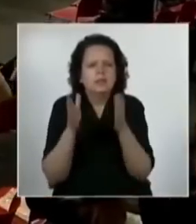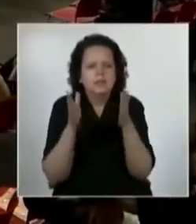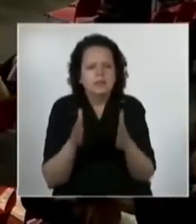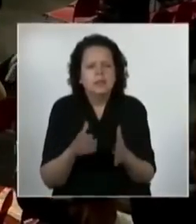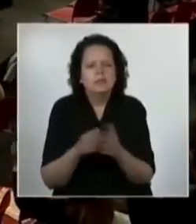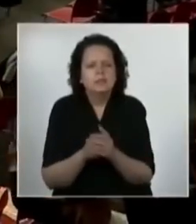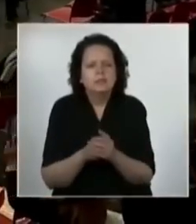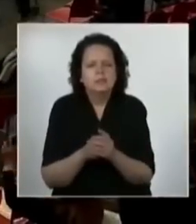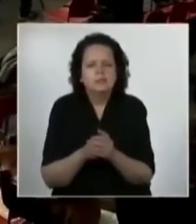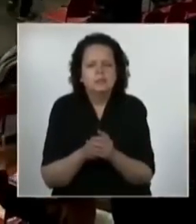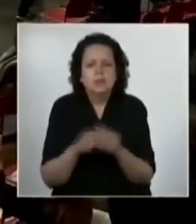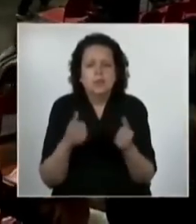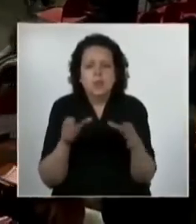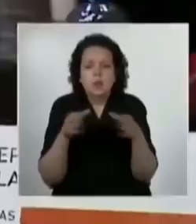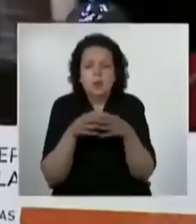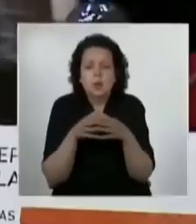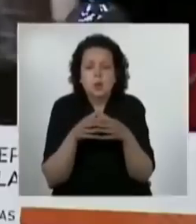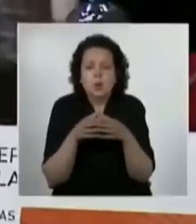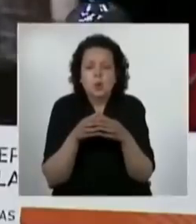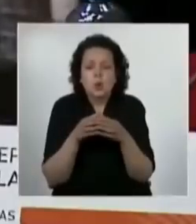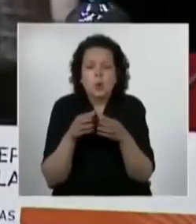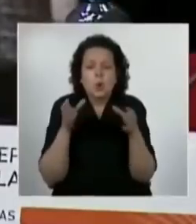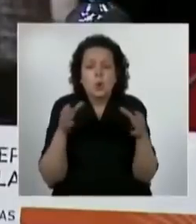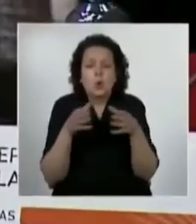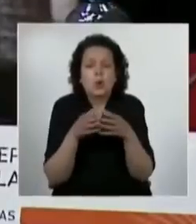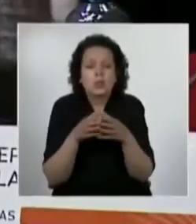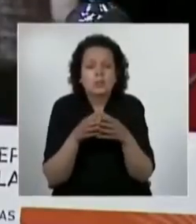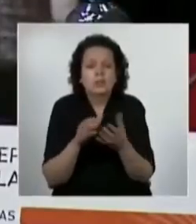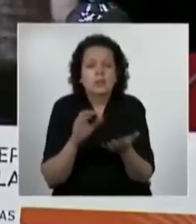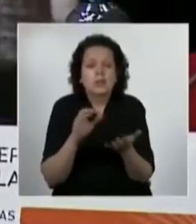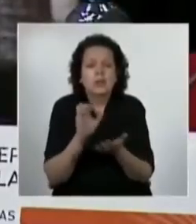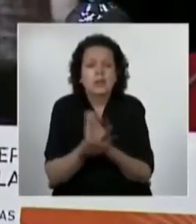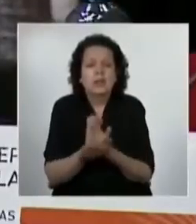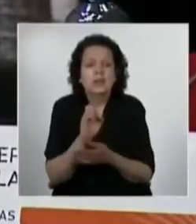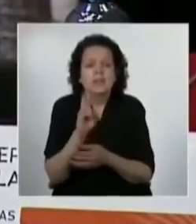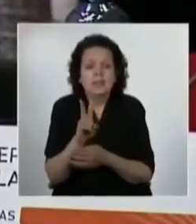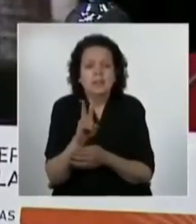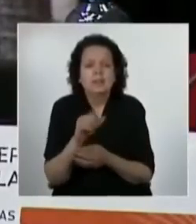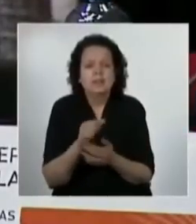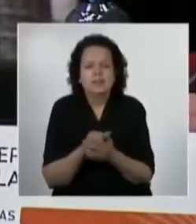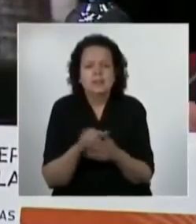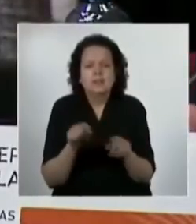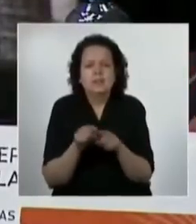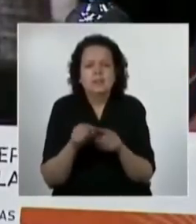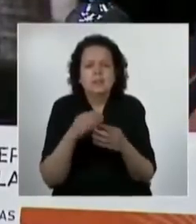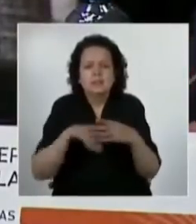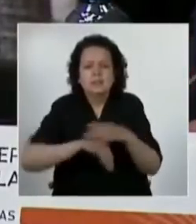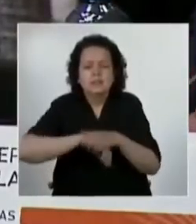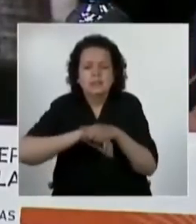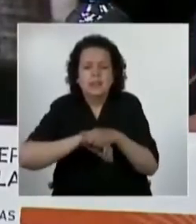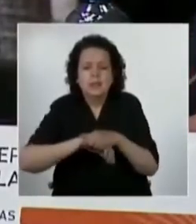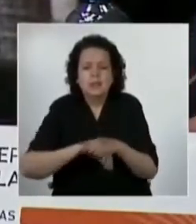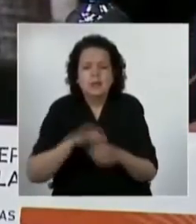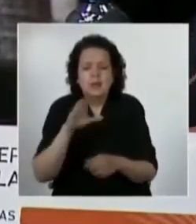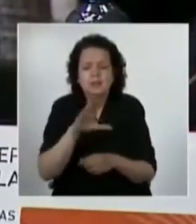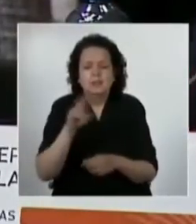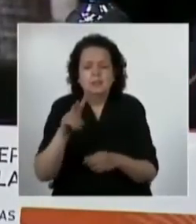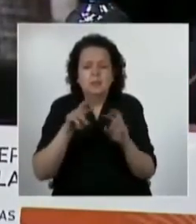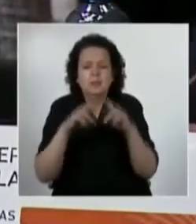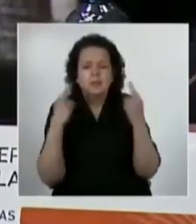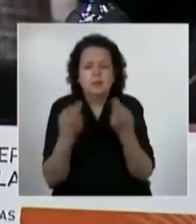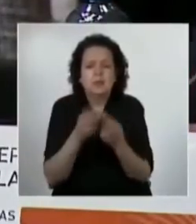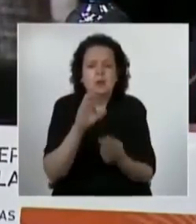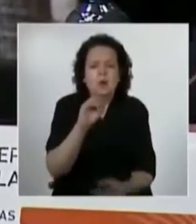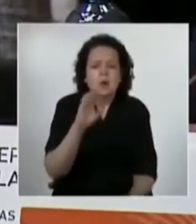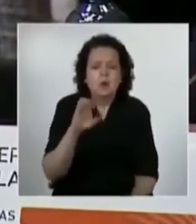usted la palabra. La coalición Congreso Evangélico Iberoamericano saluda a la 52ª Asamblea General de